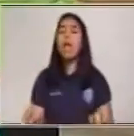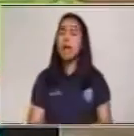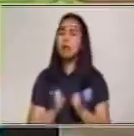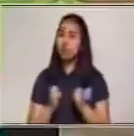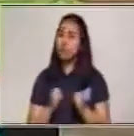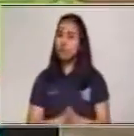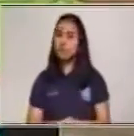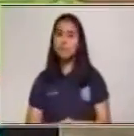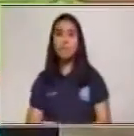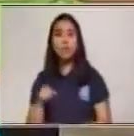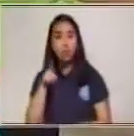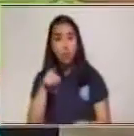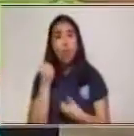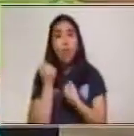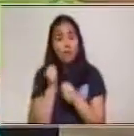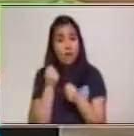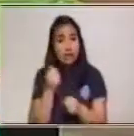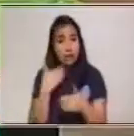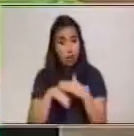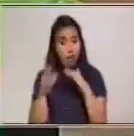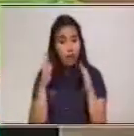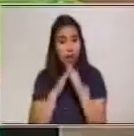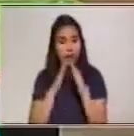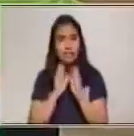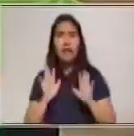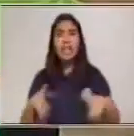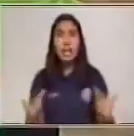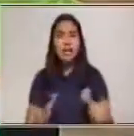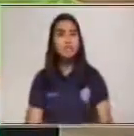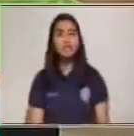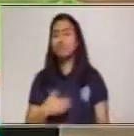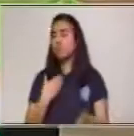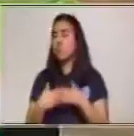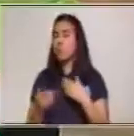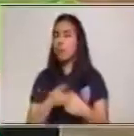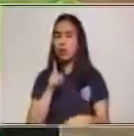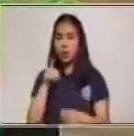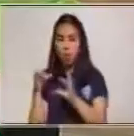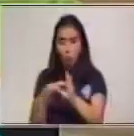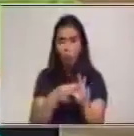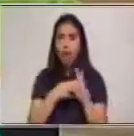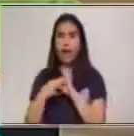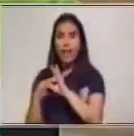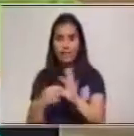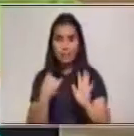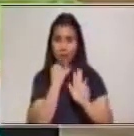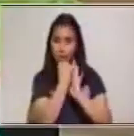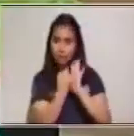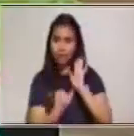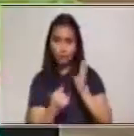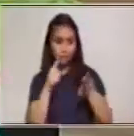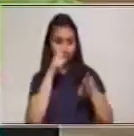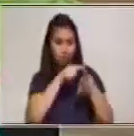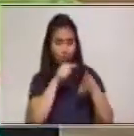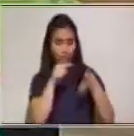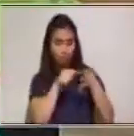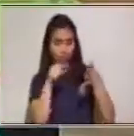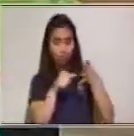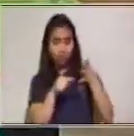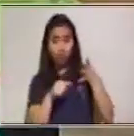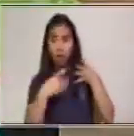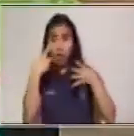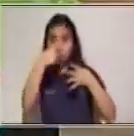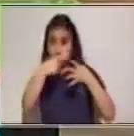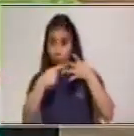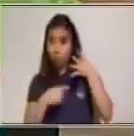elaborar un cuadro sinóptico, un mapa mental, un mapa conceptual, una línea de tiempo, de acuerdo a los